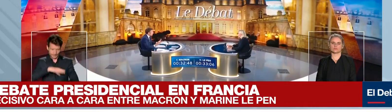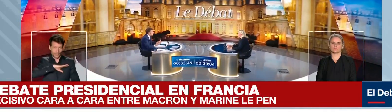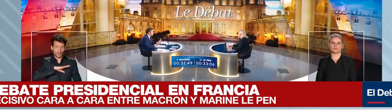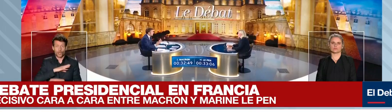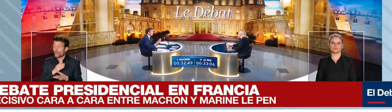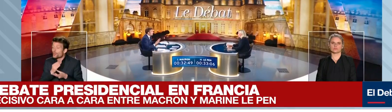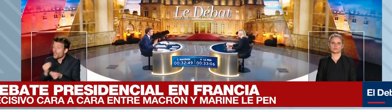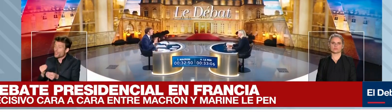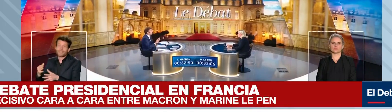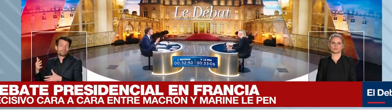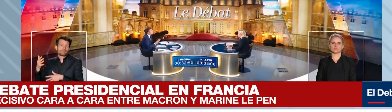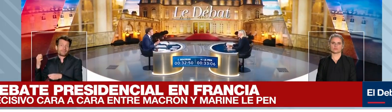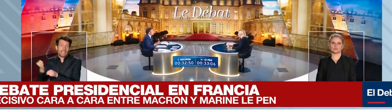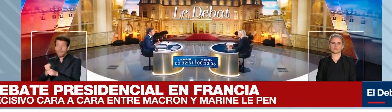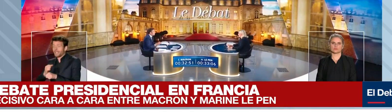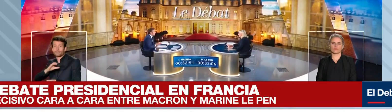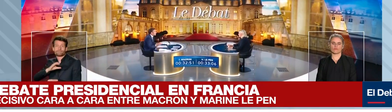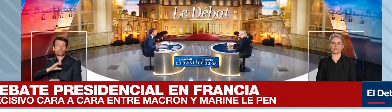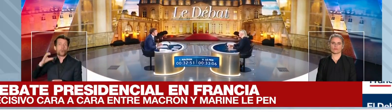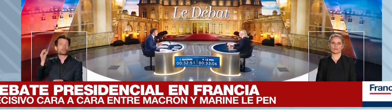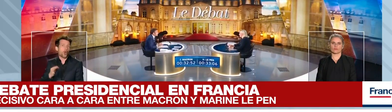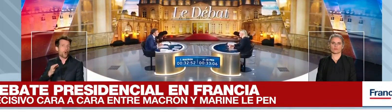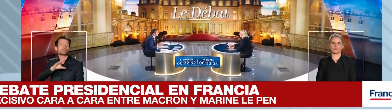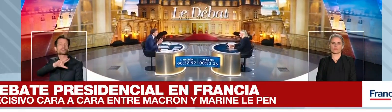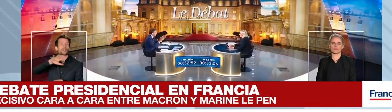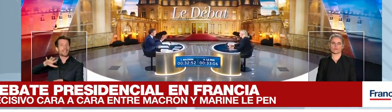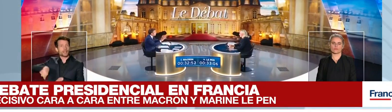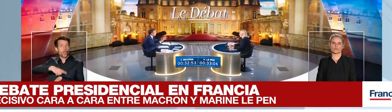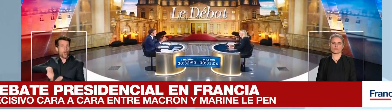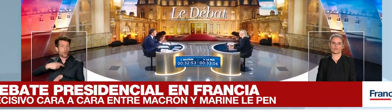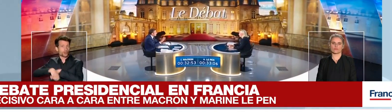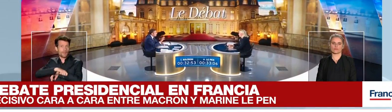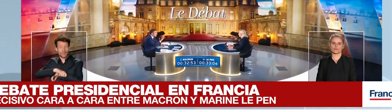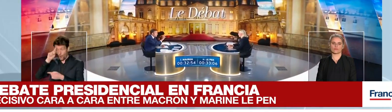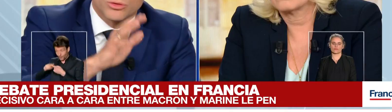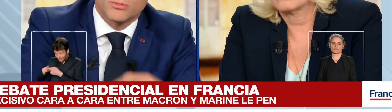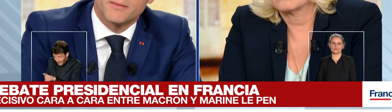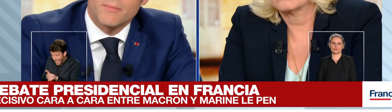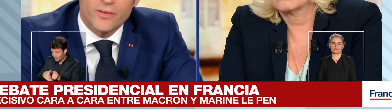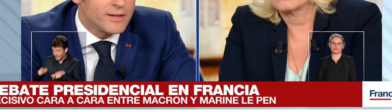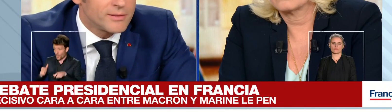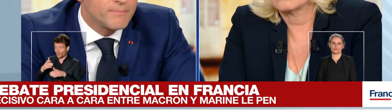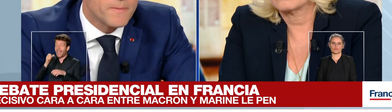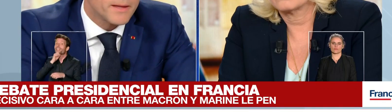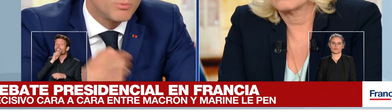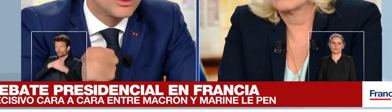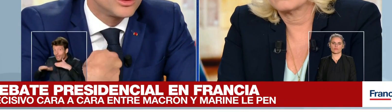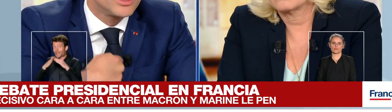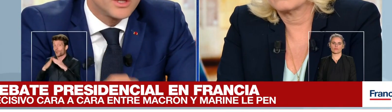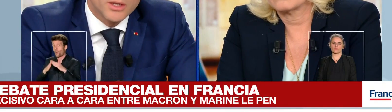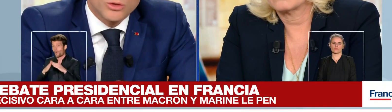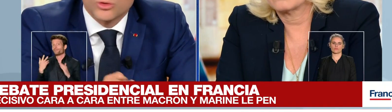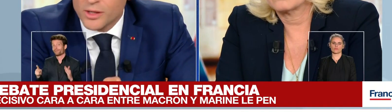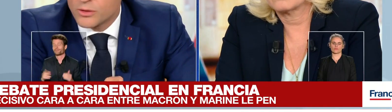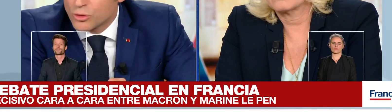completo y permitir que tengan más horas por semana para poder ocuparse de estas personas de la tercera edad en sus hogares. Yo escuché las mismas